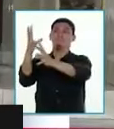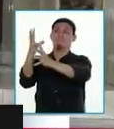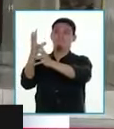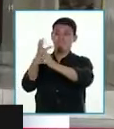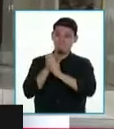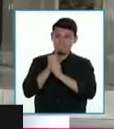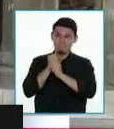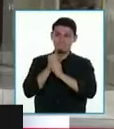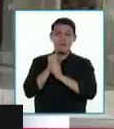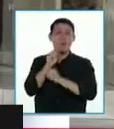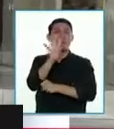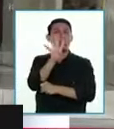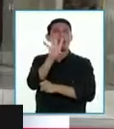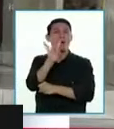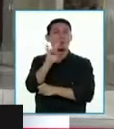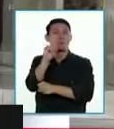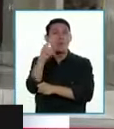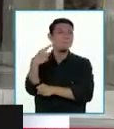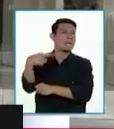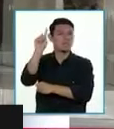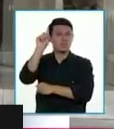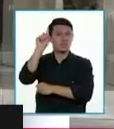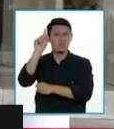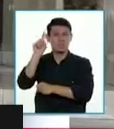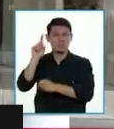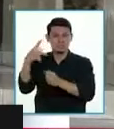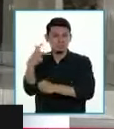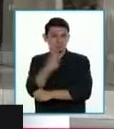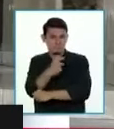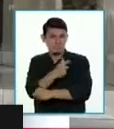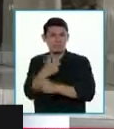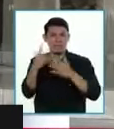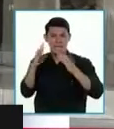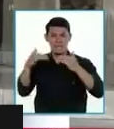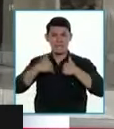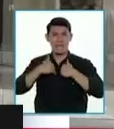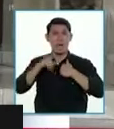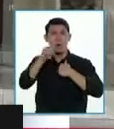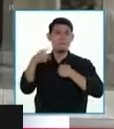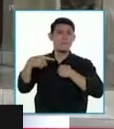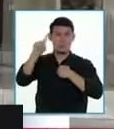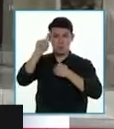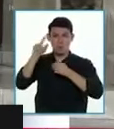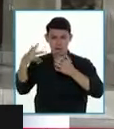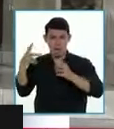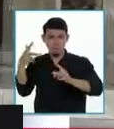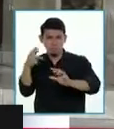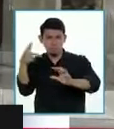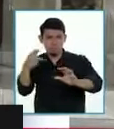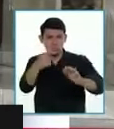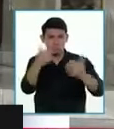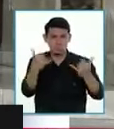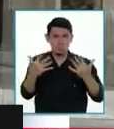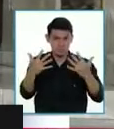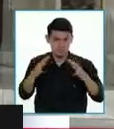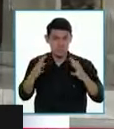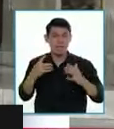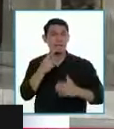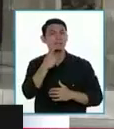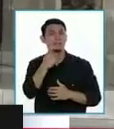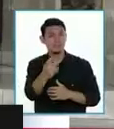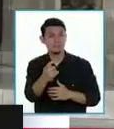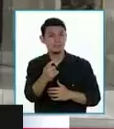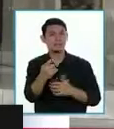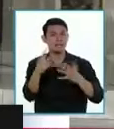conseguir estas 48 millones de dosis. Ya tenemos 1 millón que está siendo aplicada. Hasta el momento también podría